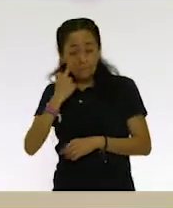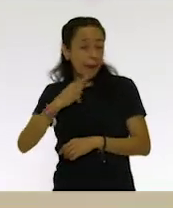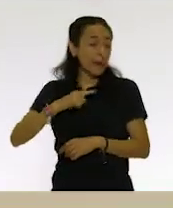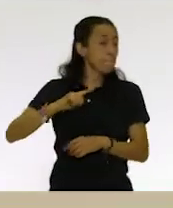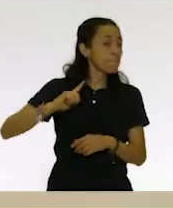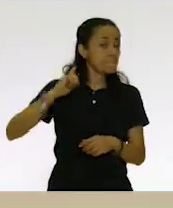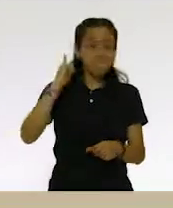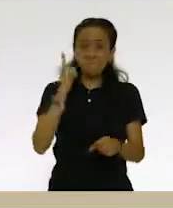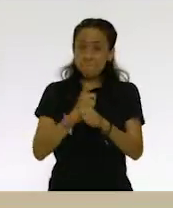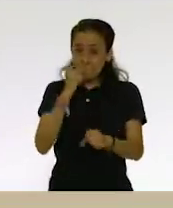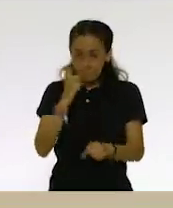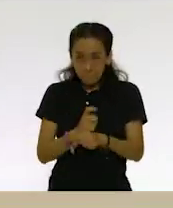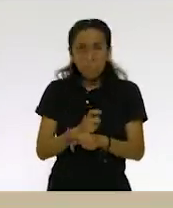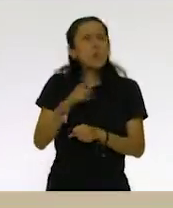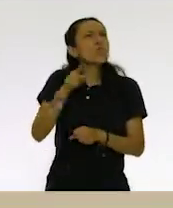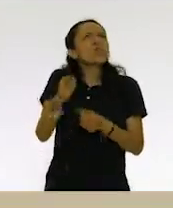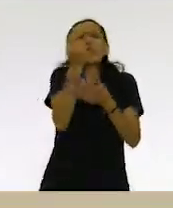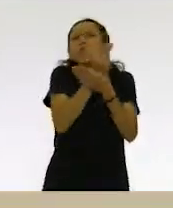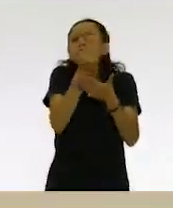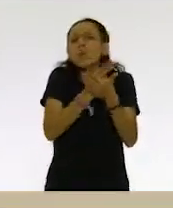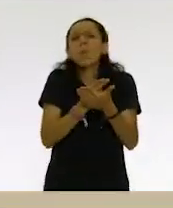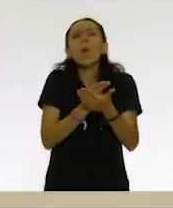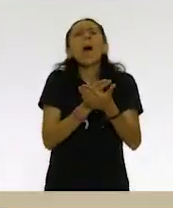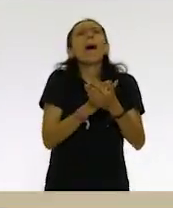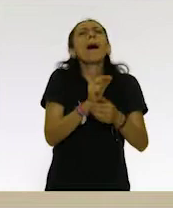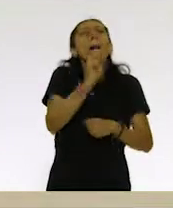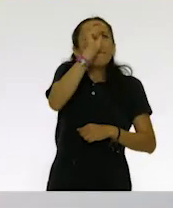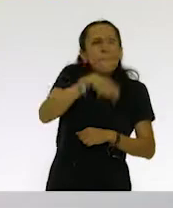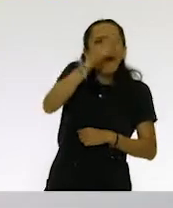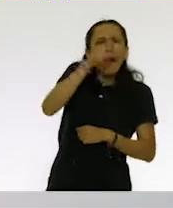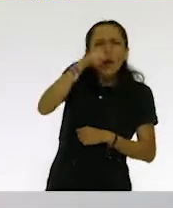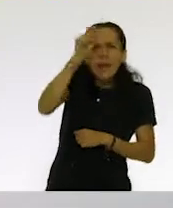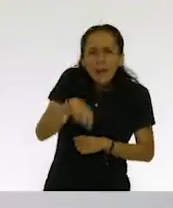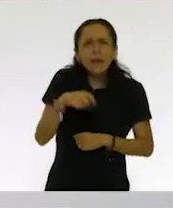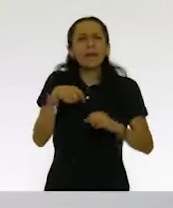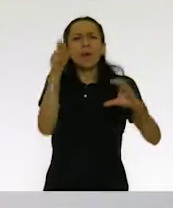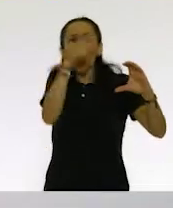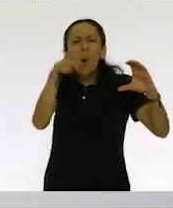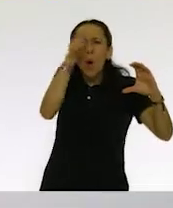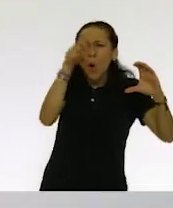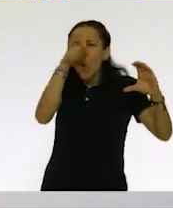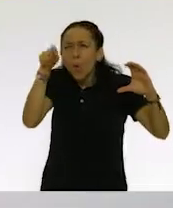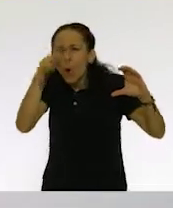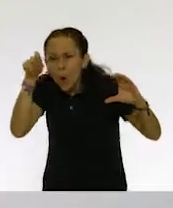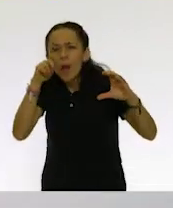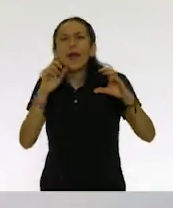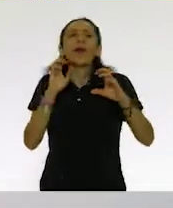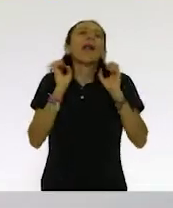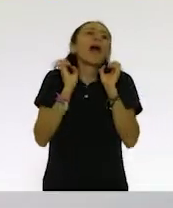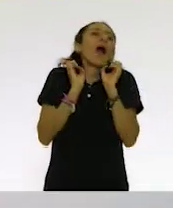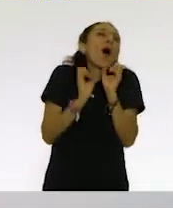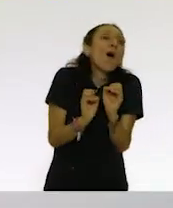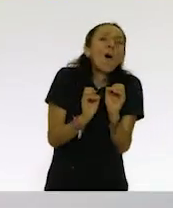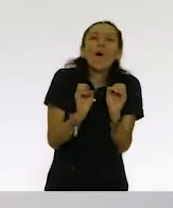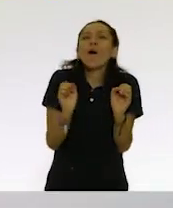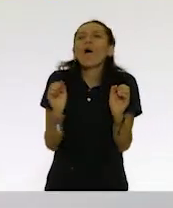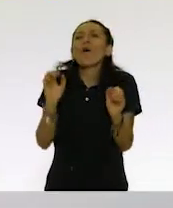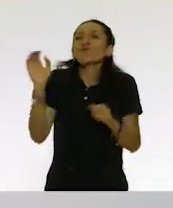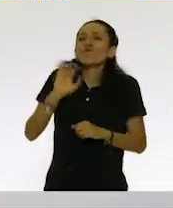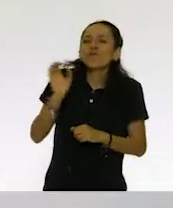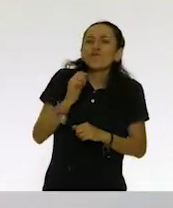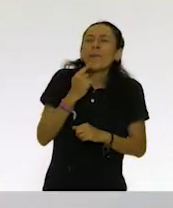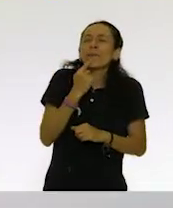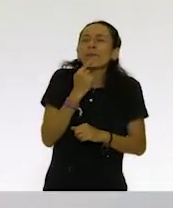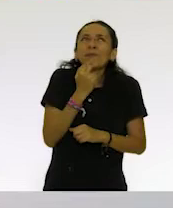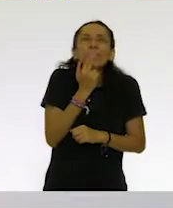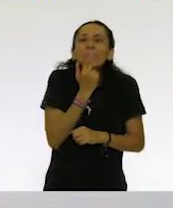palitos, bolitas, sojaritas, lo que tú quieras. ¡Sí! ¡Sojaritas! Voy a